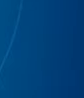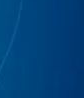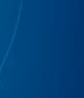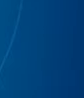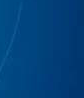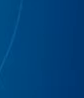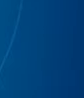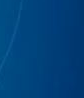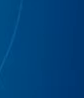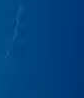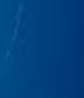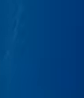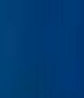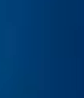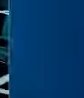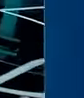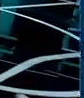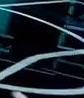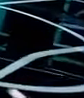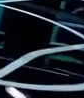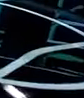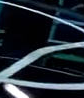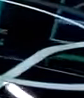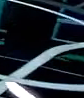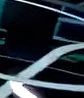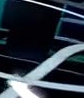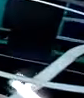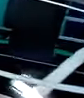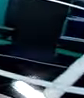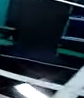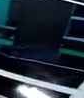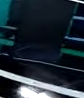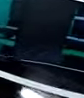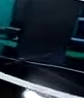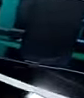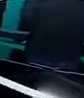TVC Noticias. Emisión fin de semana.